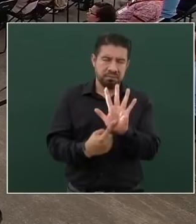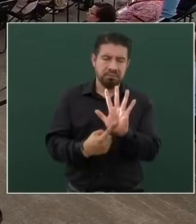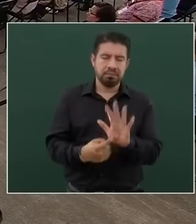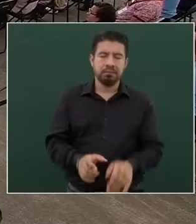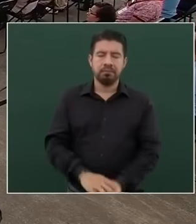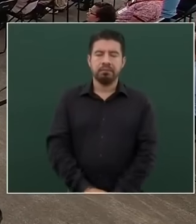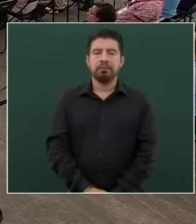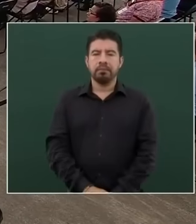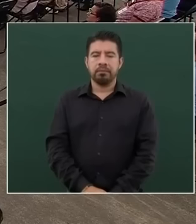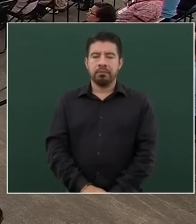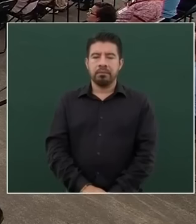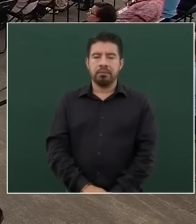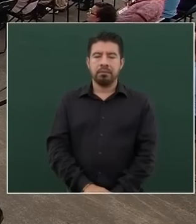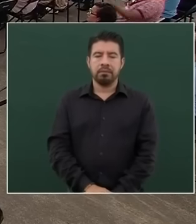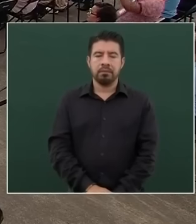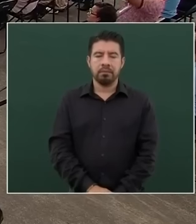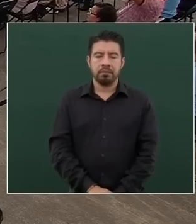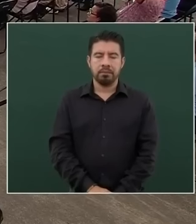nacional